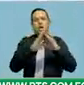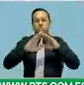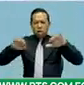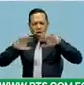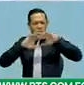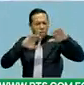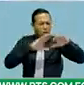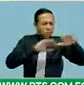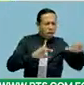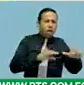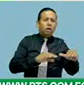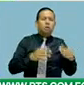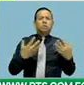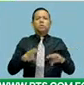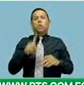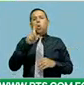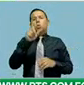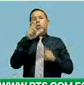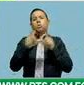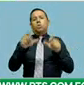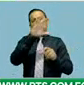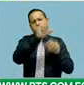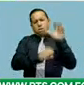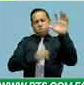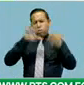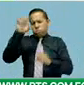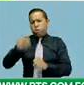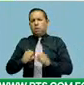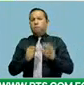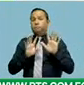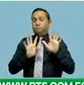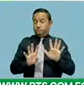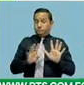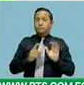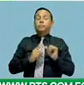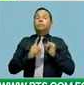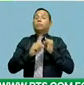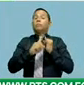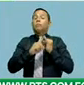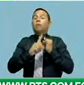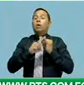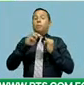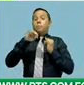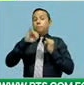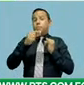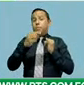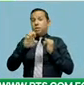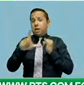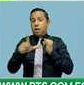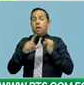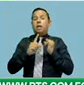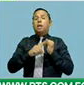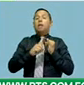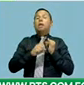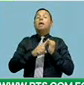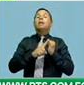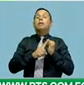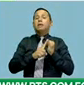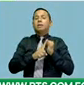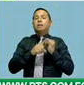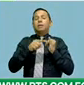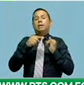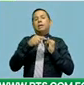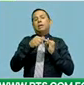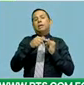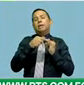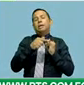un mexicano. Miguel Ángel M.O., alias El Barbón, quien sería emisario en el